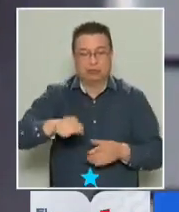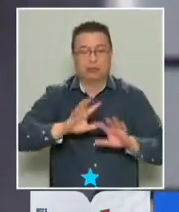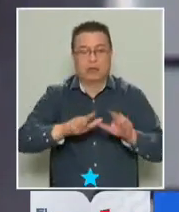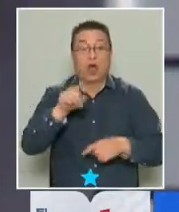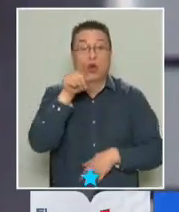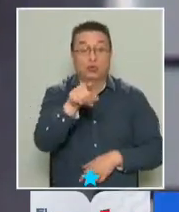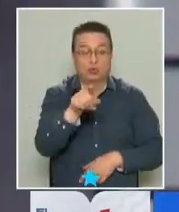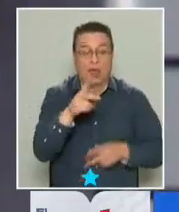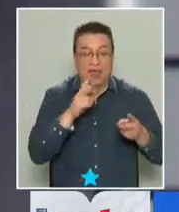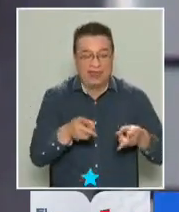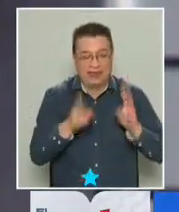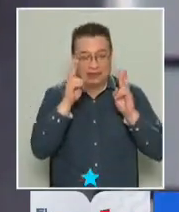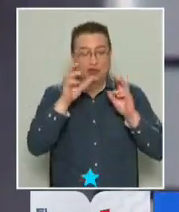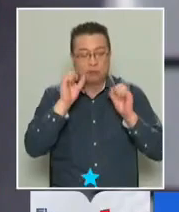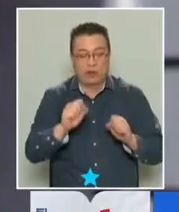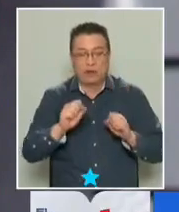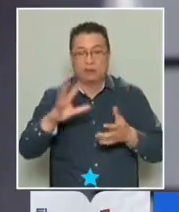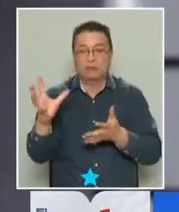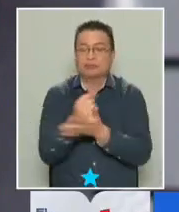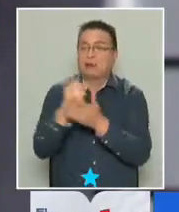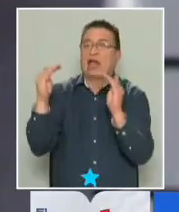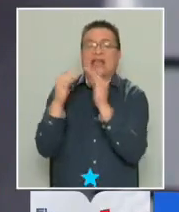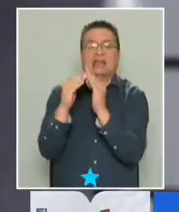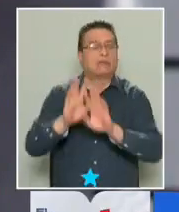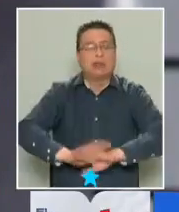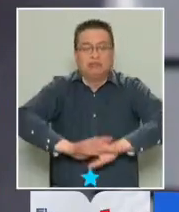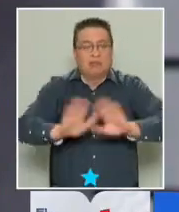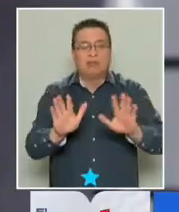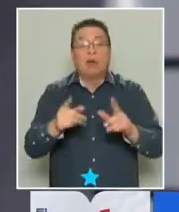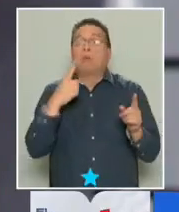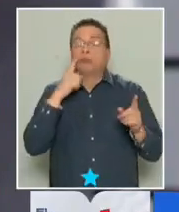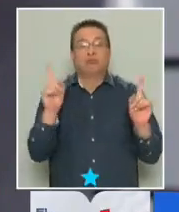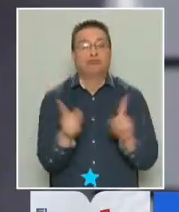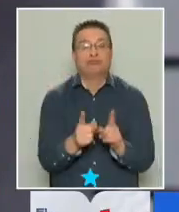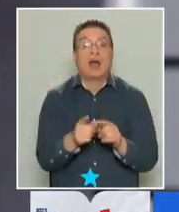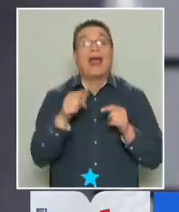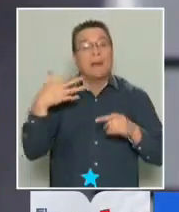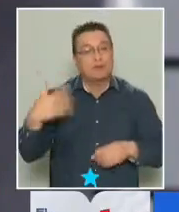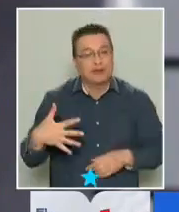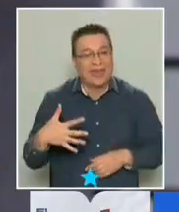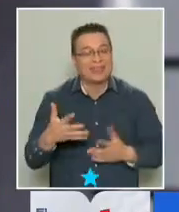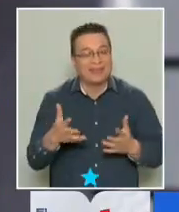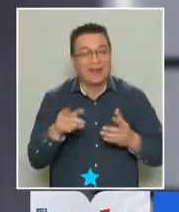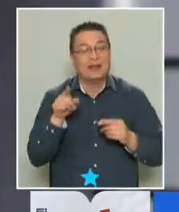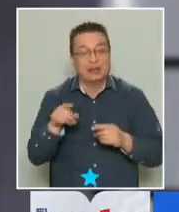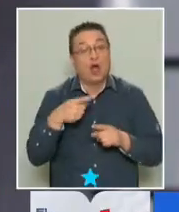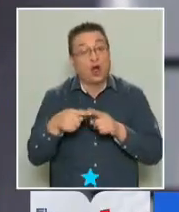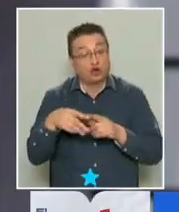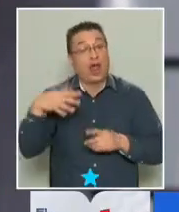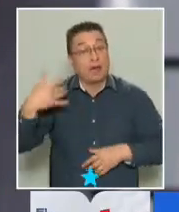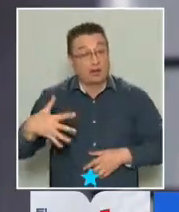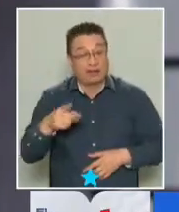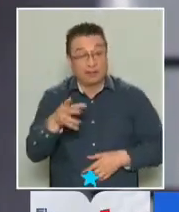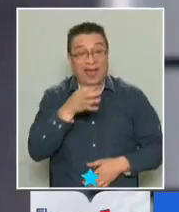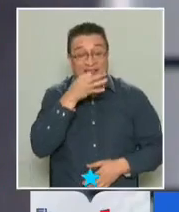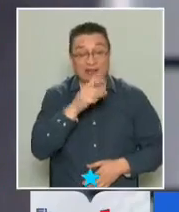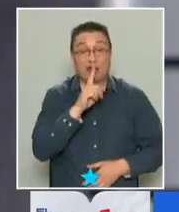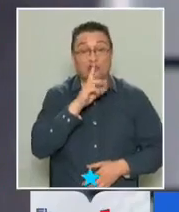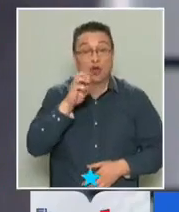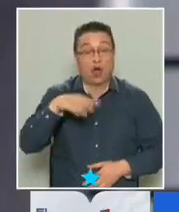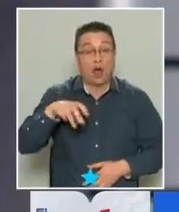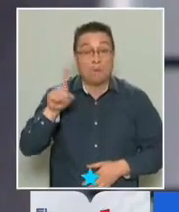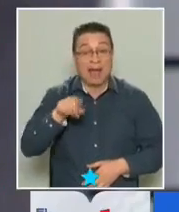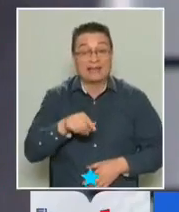señor tiene derecho a recuperar su casa eso es muy importante y lo otro que es muy importante en relación con lo que decía thomas que se